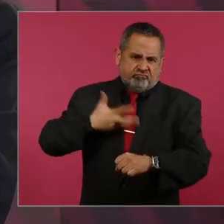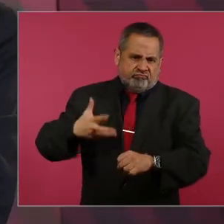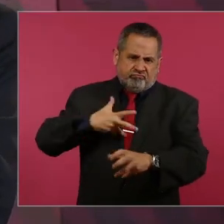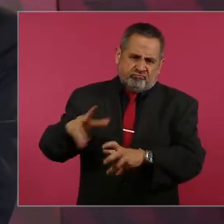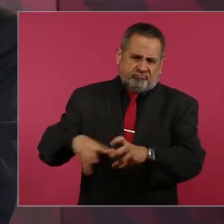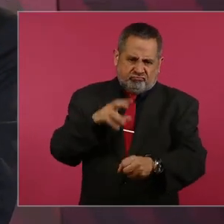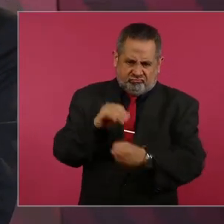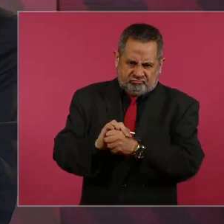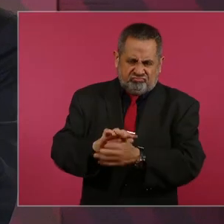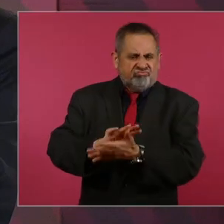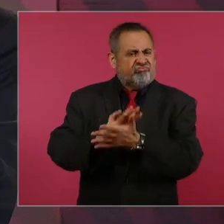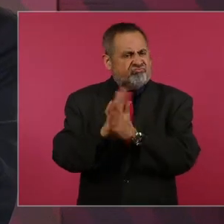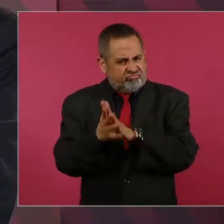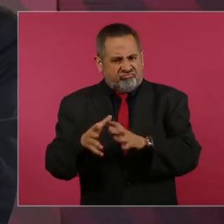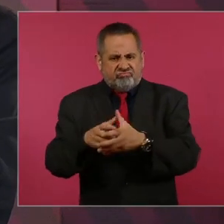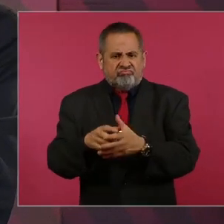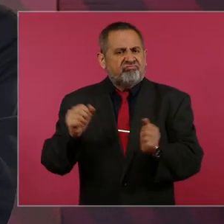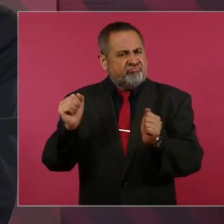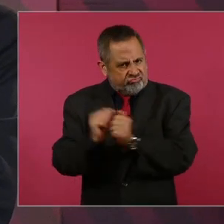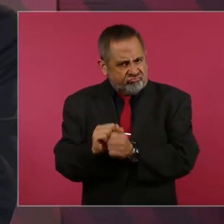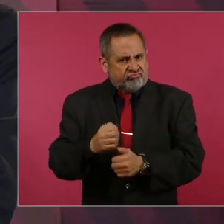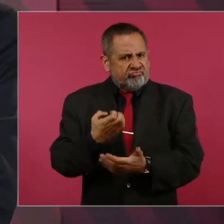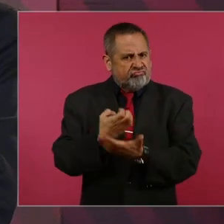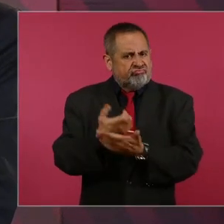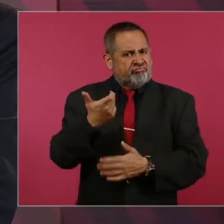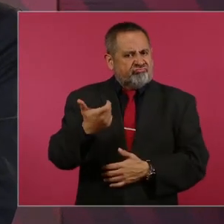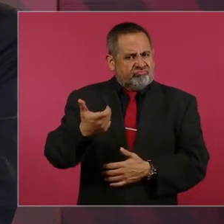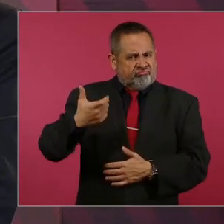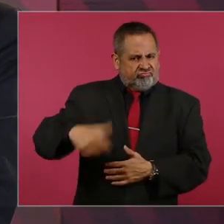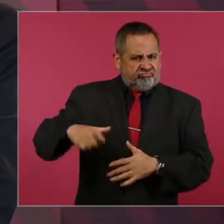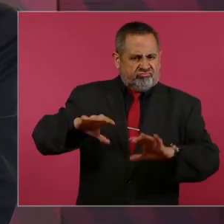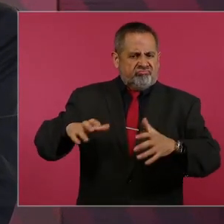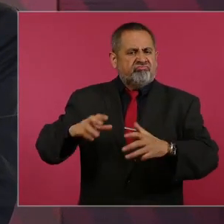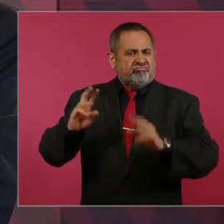hacer una potencia económica en el mundo.